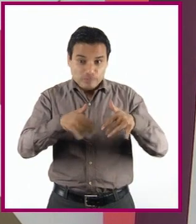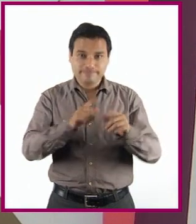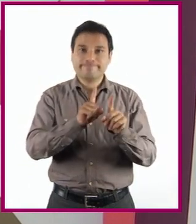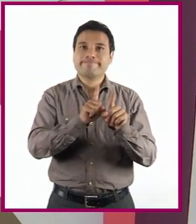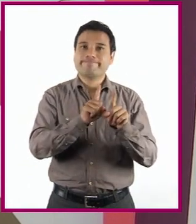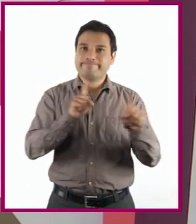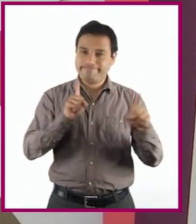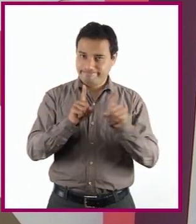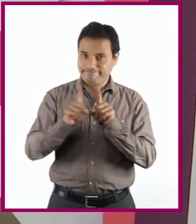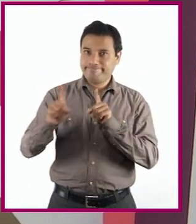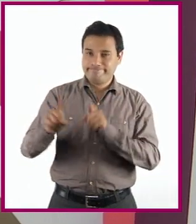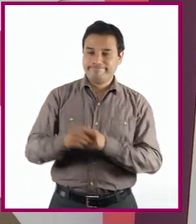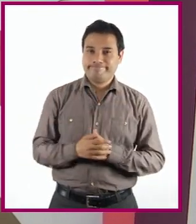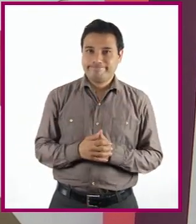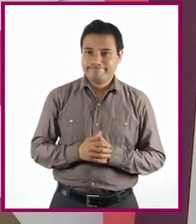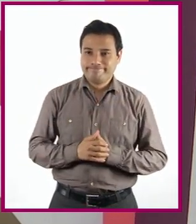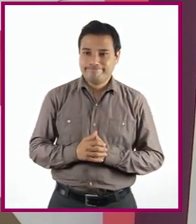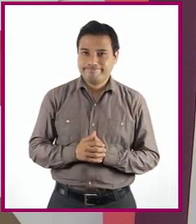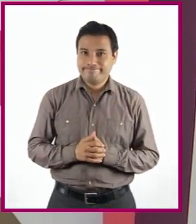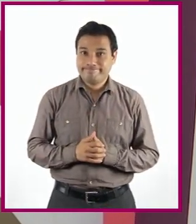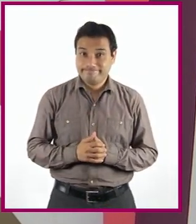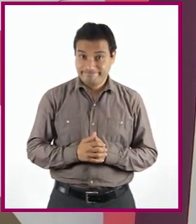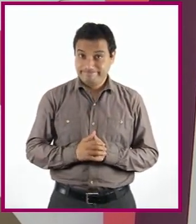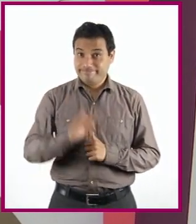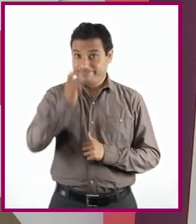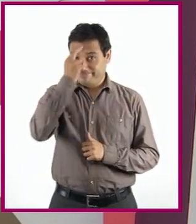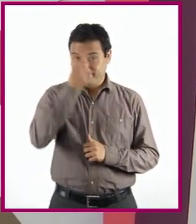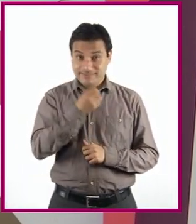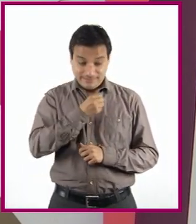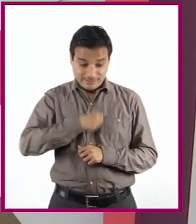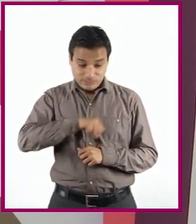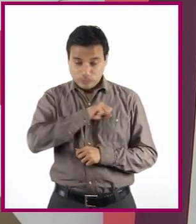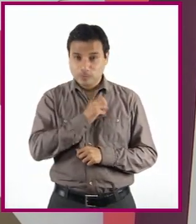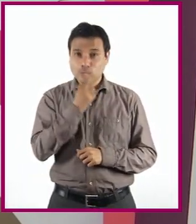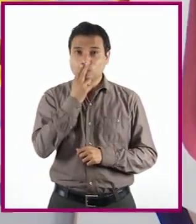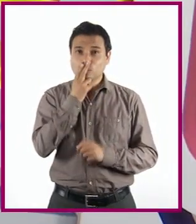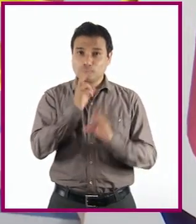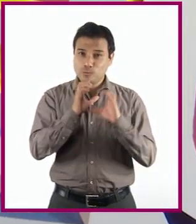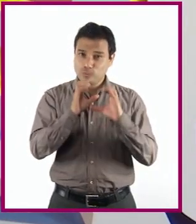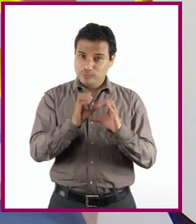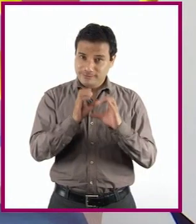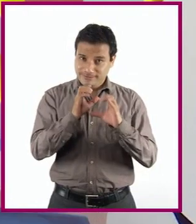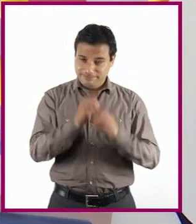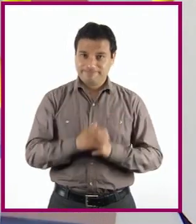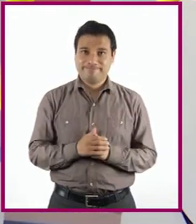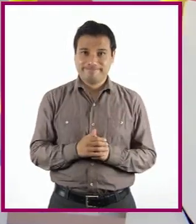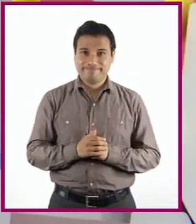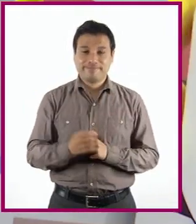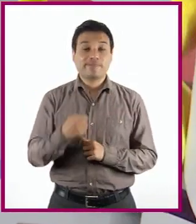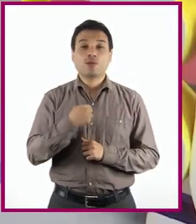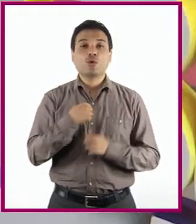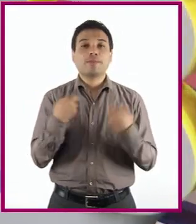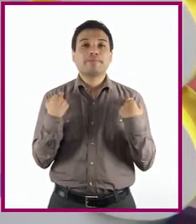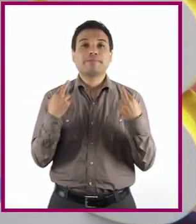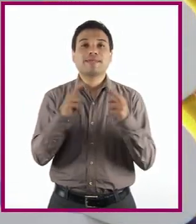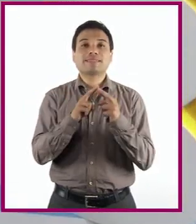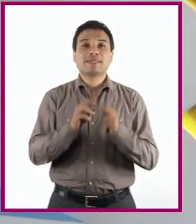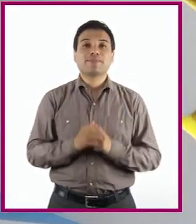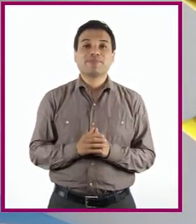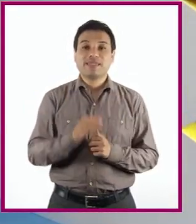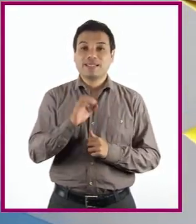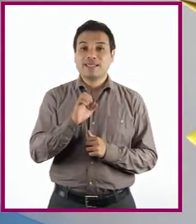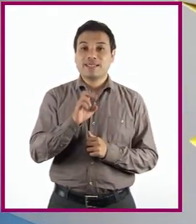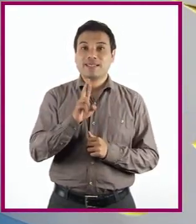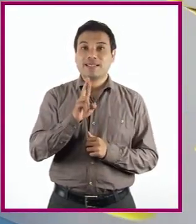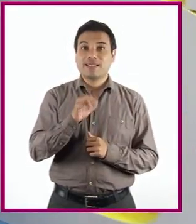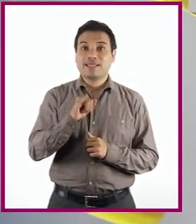y pedir la sana distancia. Recuerden que la salud es lo primero. Soy la profesora Erika Lisset